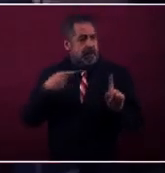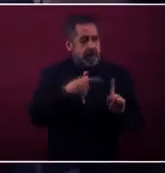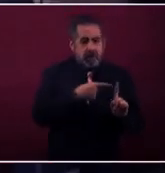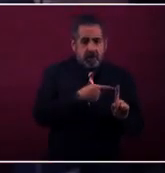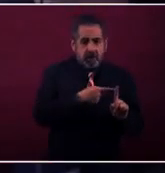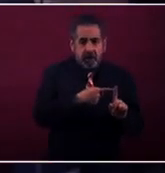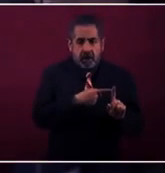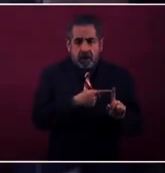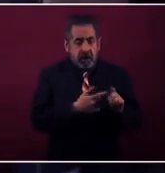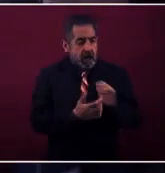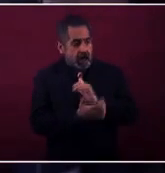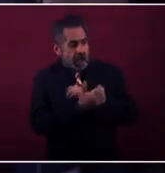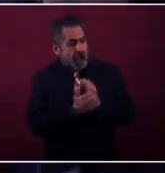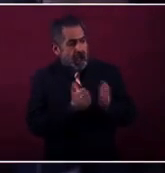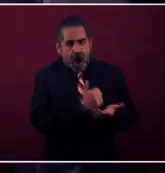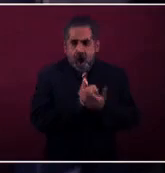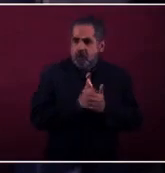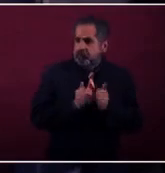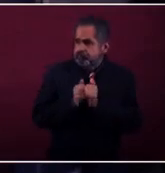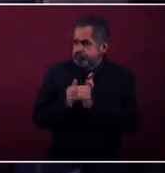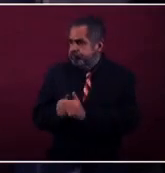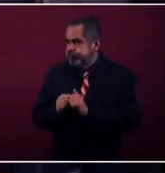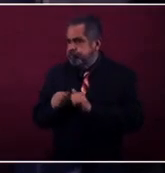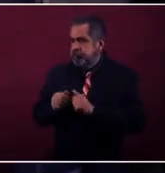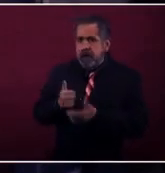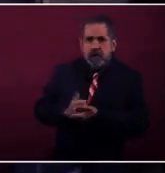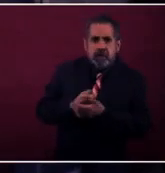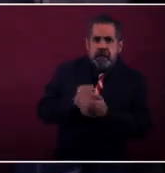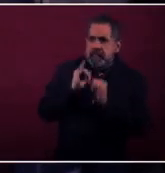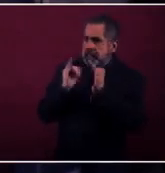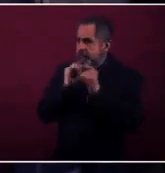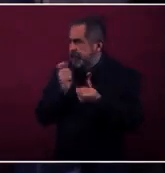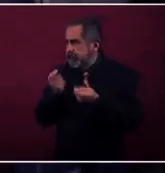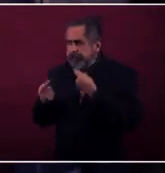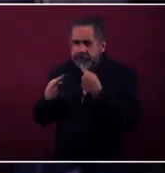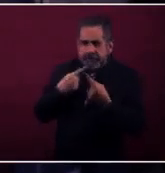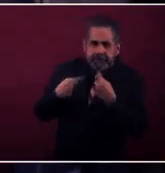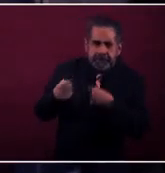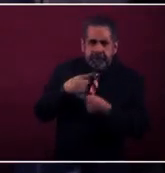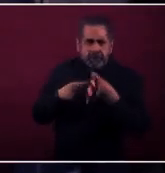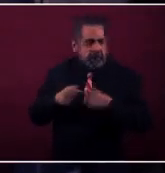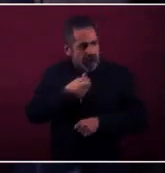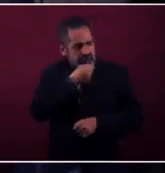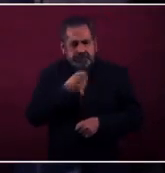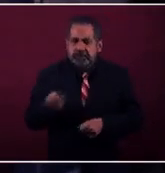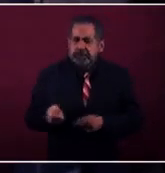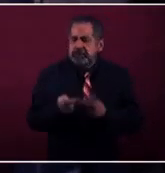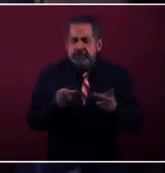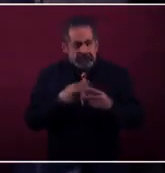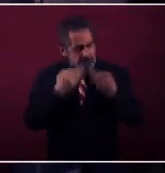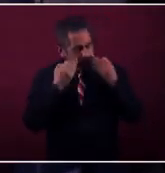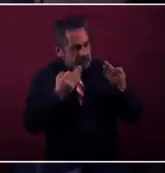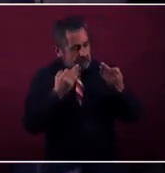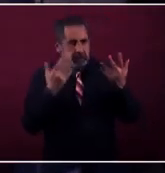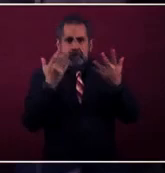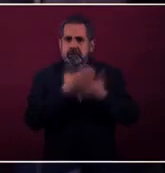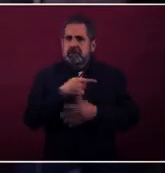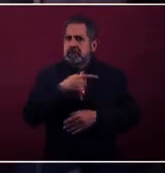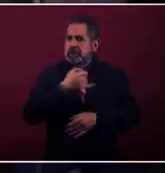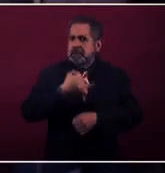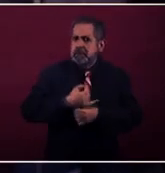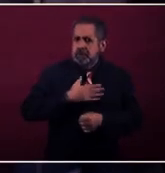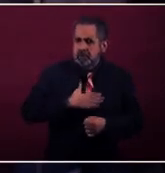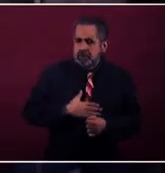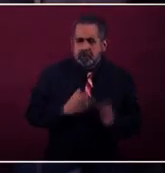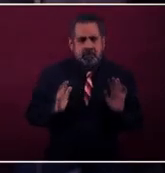está haciendo el favor de acompañarnos, de ser traductor y de uno percibirlo ahí. Entiendo que